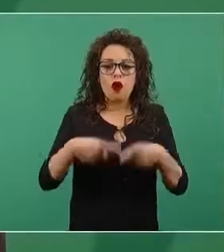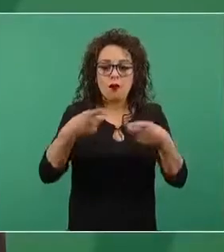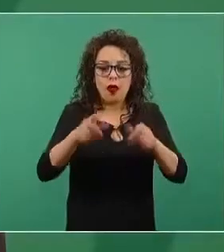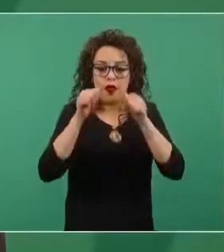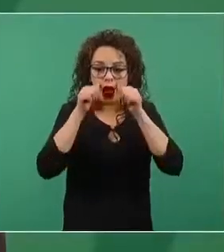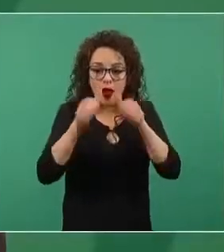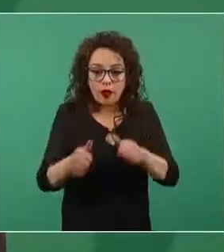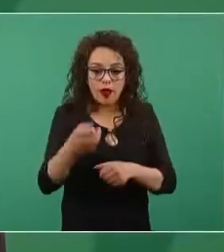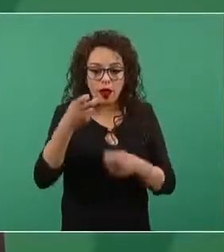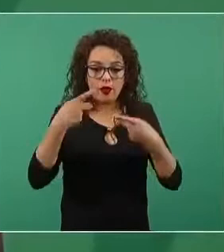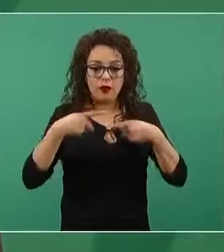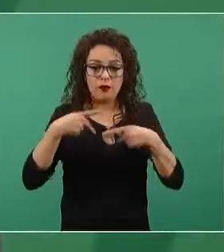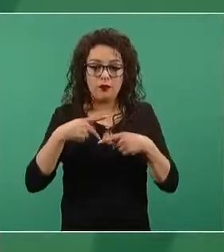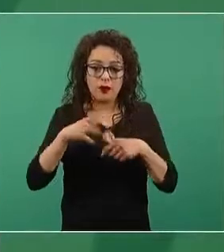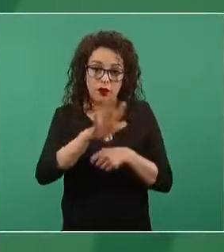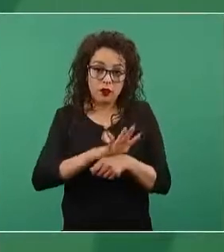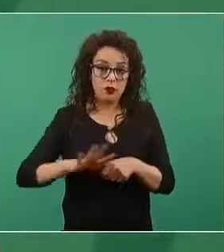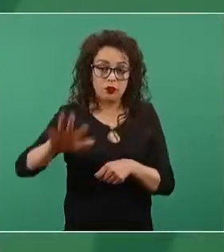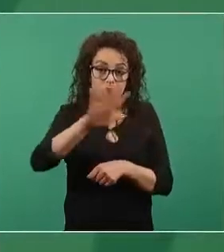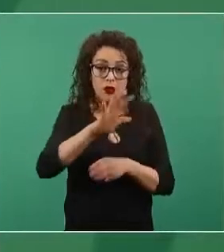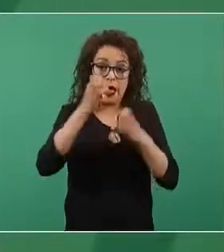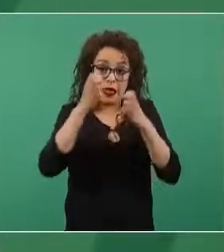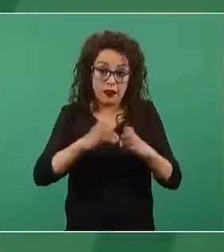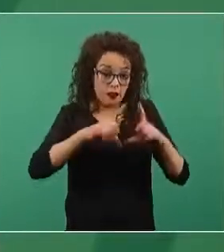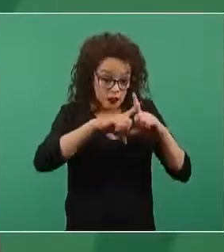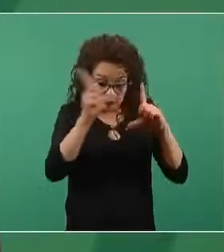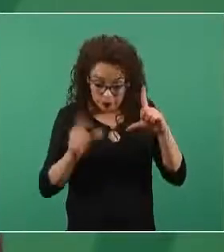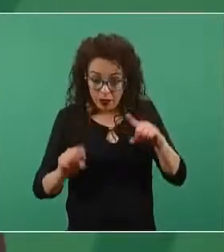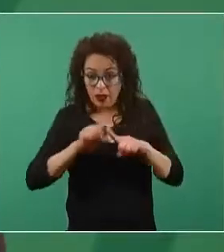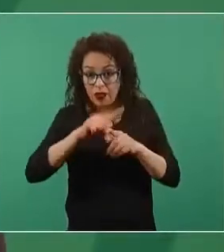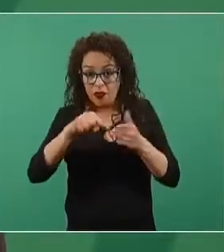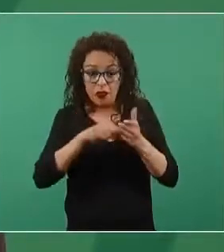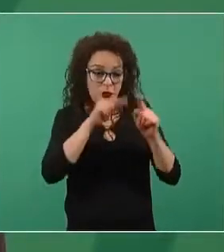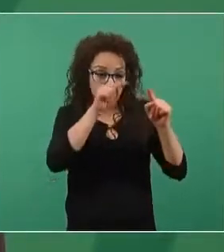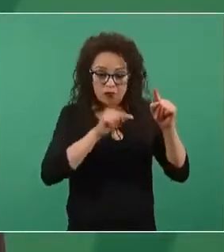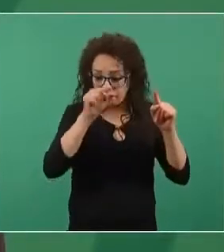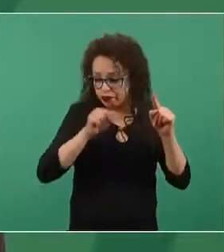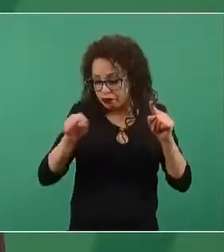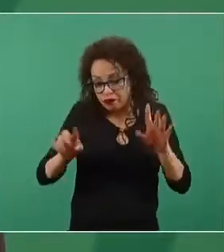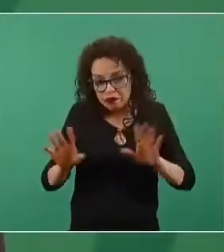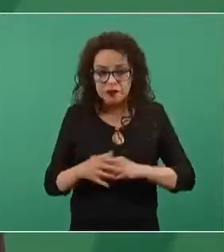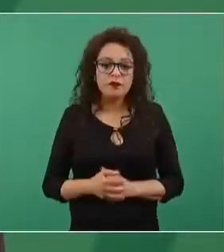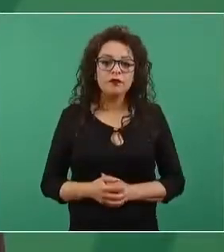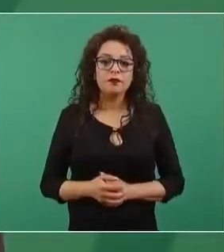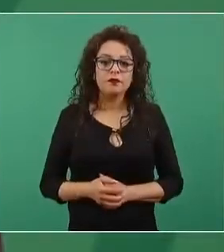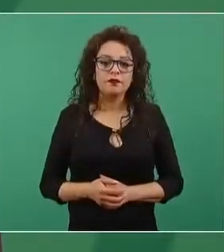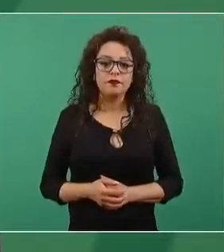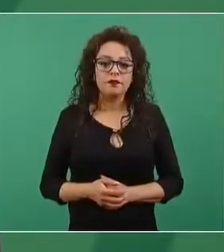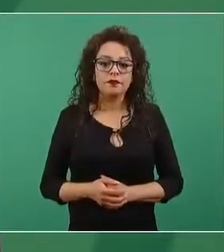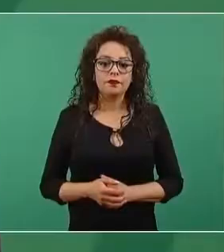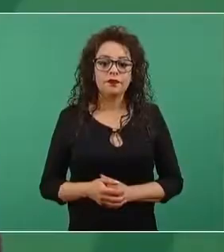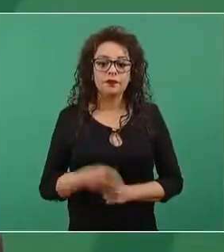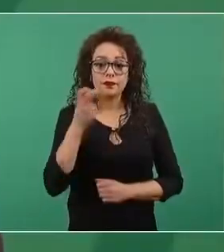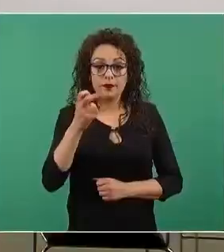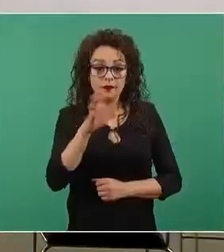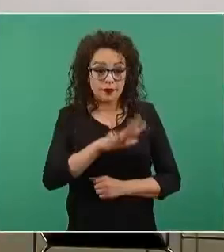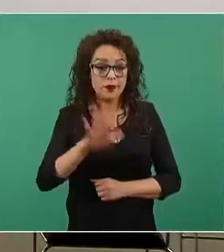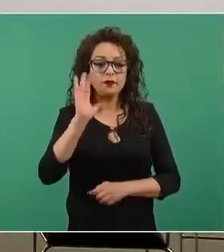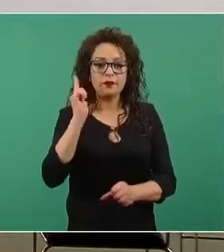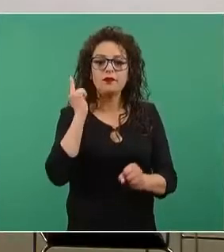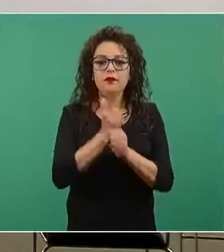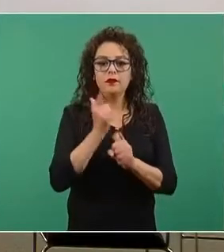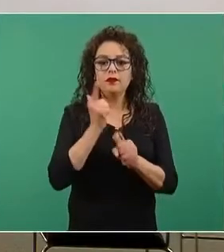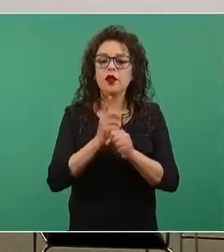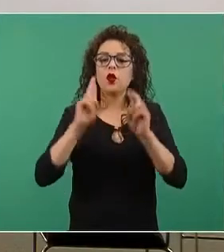distribuida en todo el país para que puedan tener, incluso ya hay protocolos activos donde esta población es identificada por las unidades